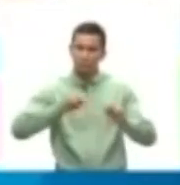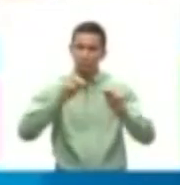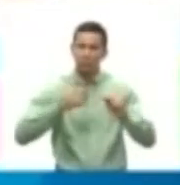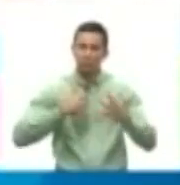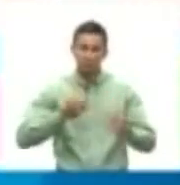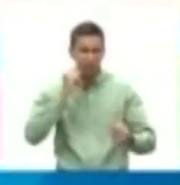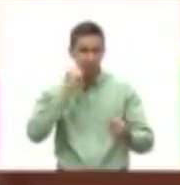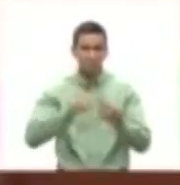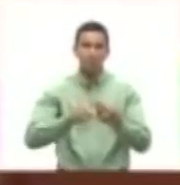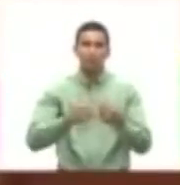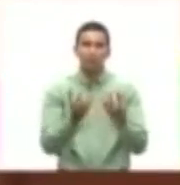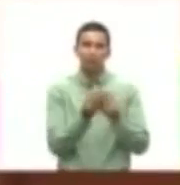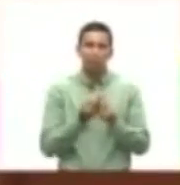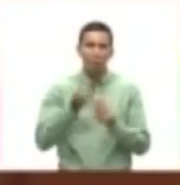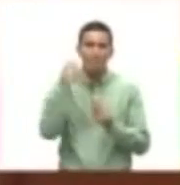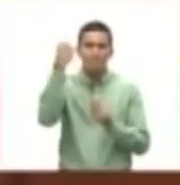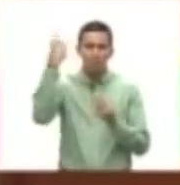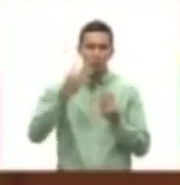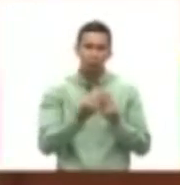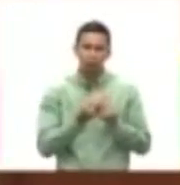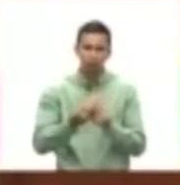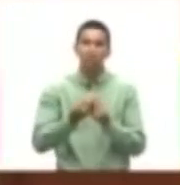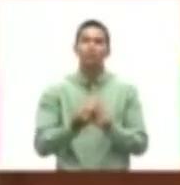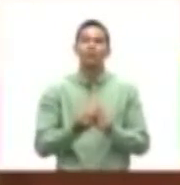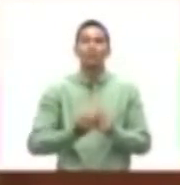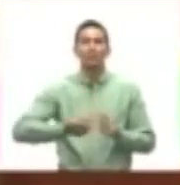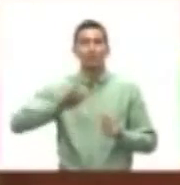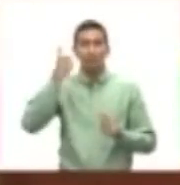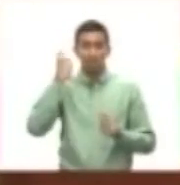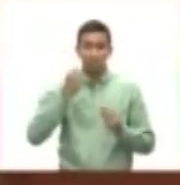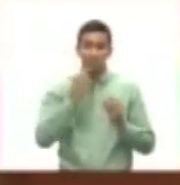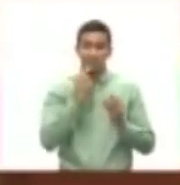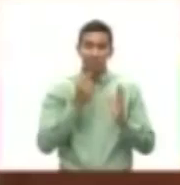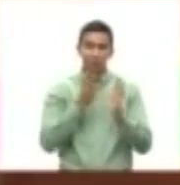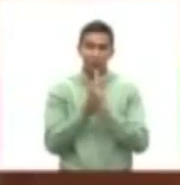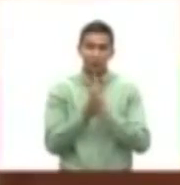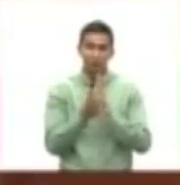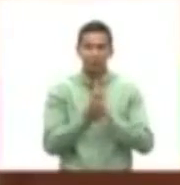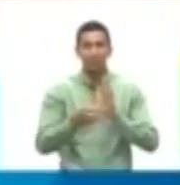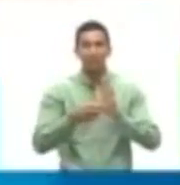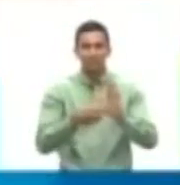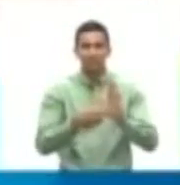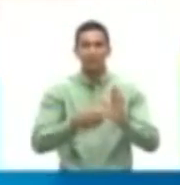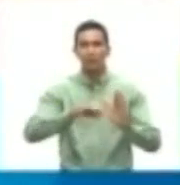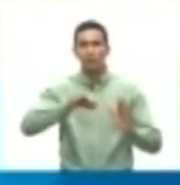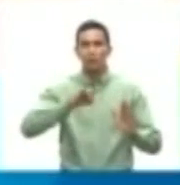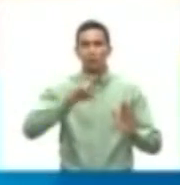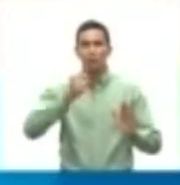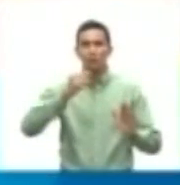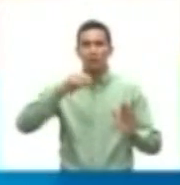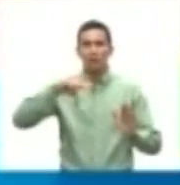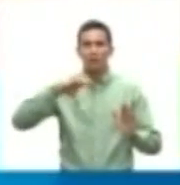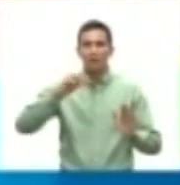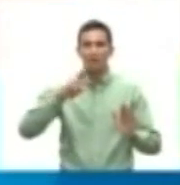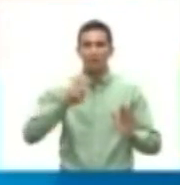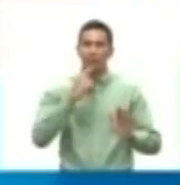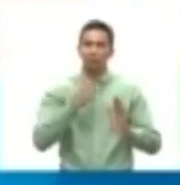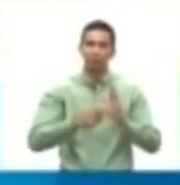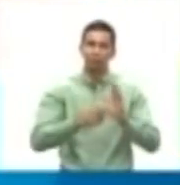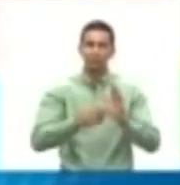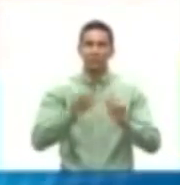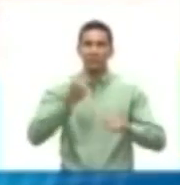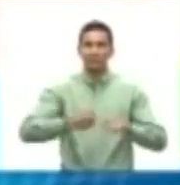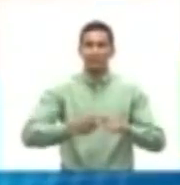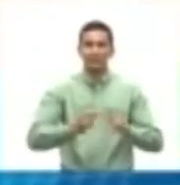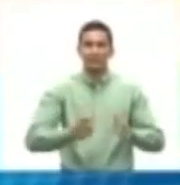movimiento político. Así habló anoche el ex magistrado de la Corte Constitucional, Juan Carlos Henao, en el programa Pregunta Yamit, y